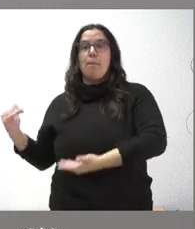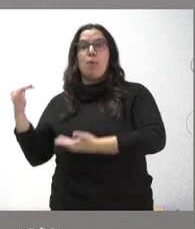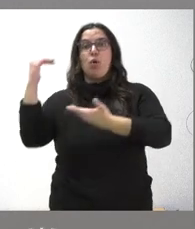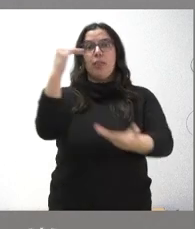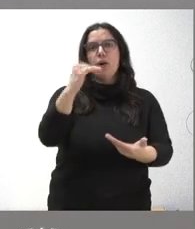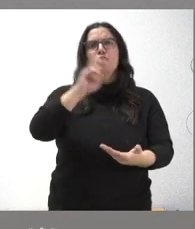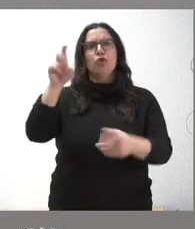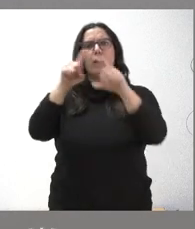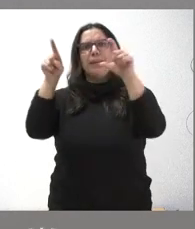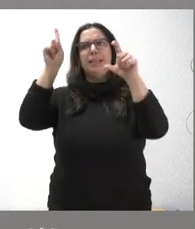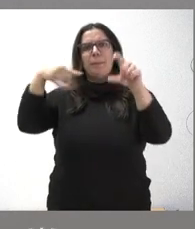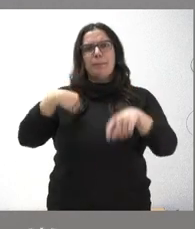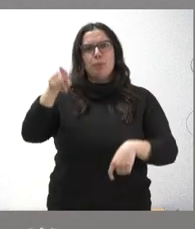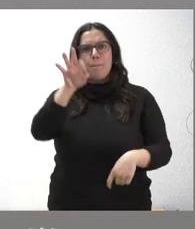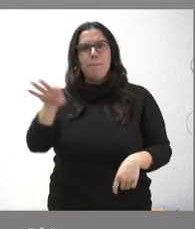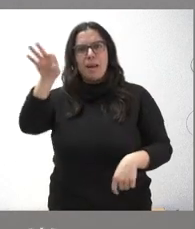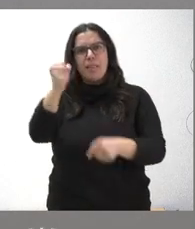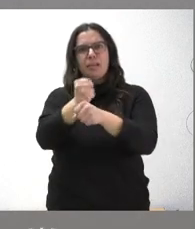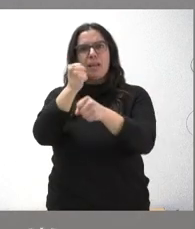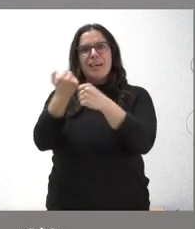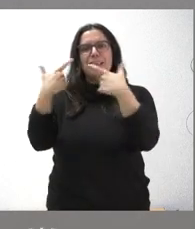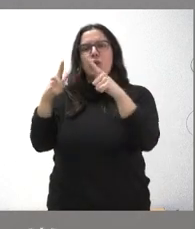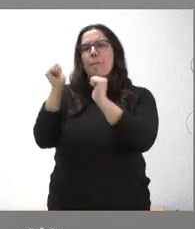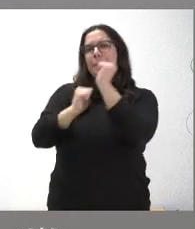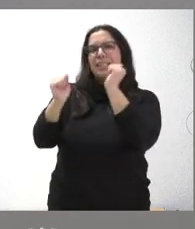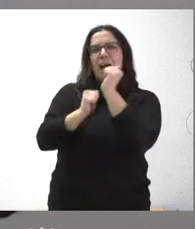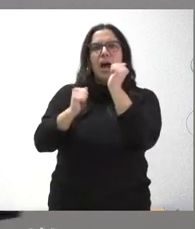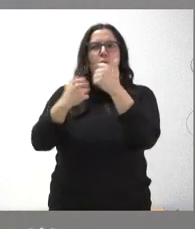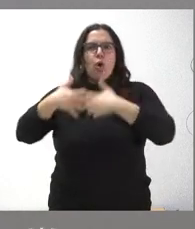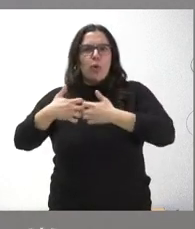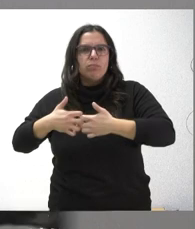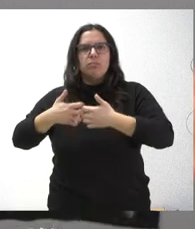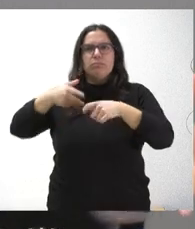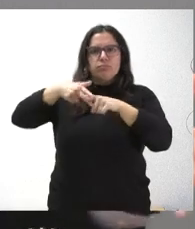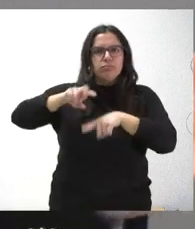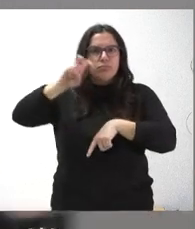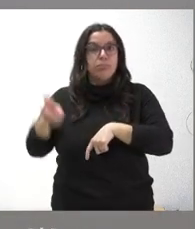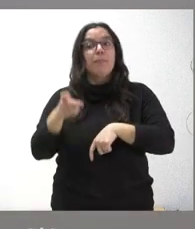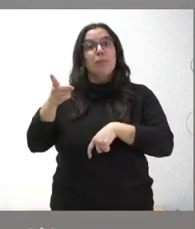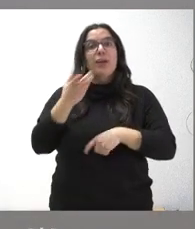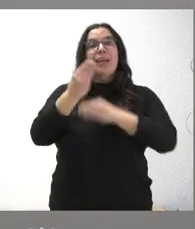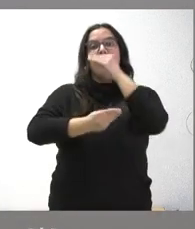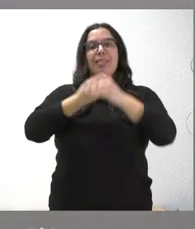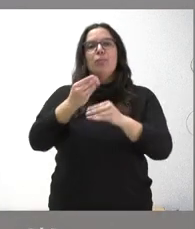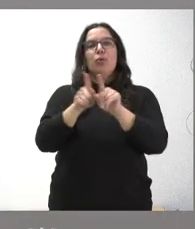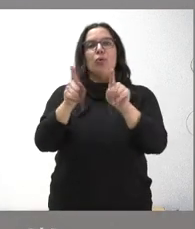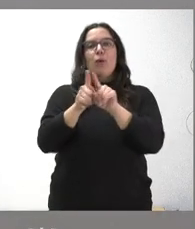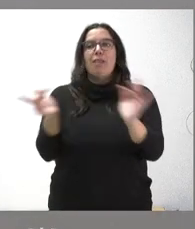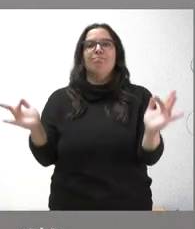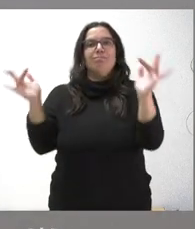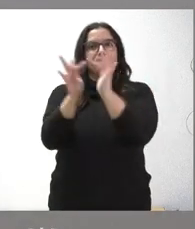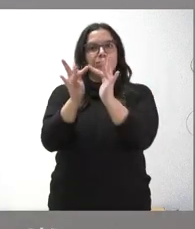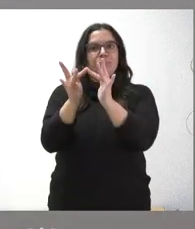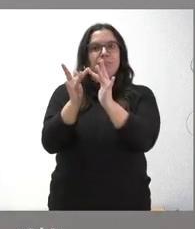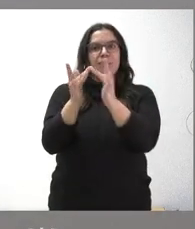Palencia y que trabajan en el sector de metálicas o bienes de equipo con esto lo que hacemos Es crear esta capacidad de conexión entre